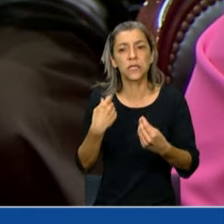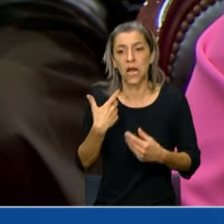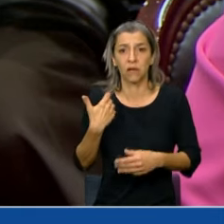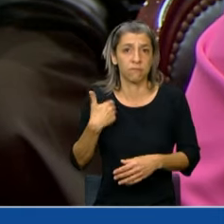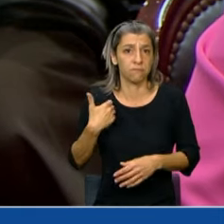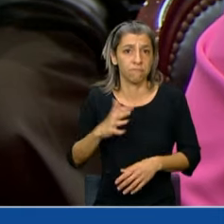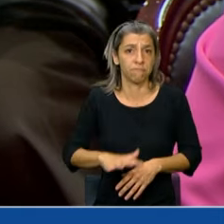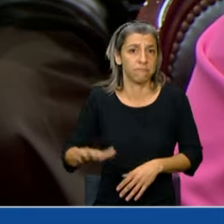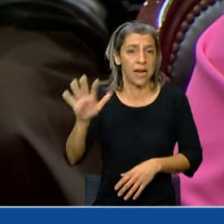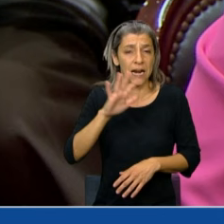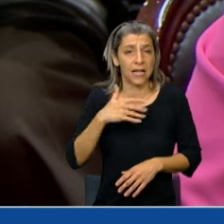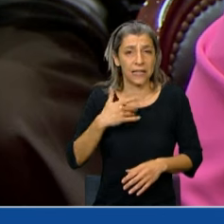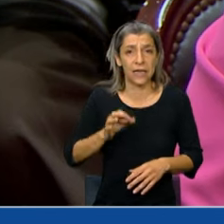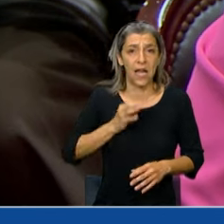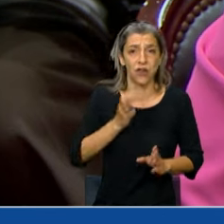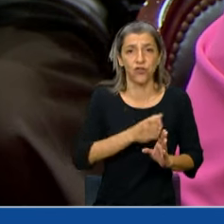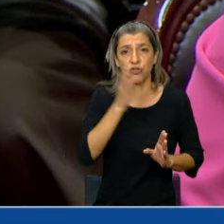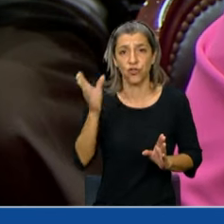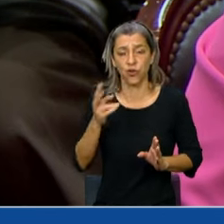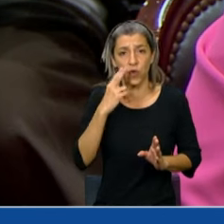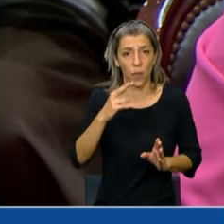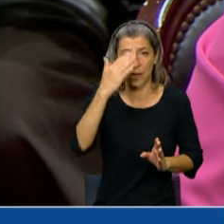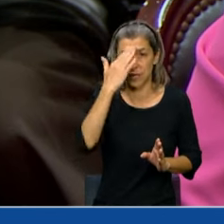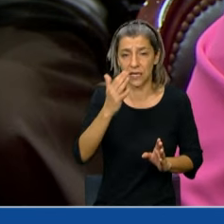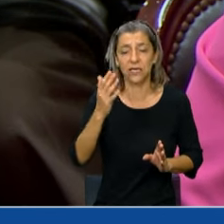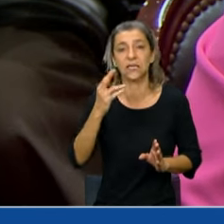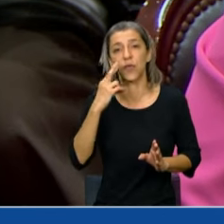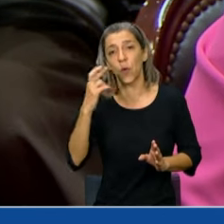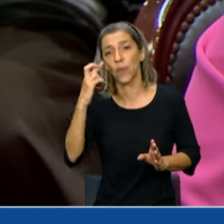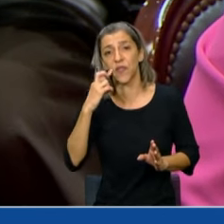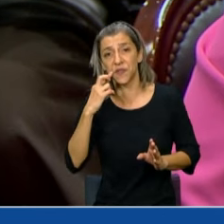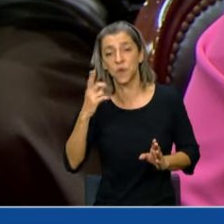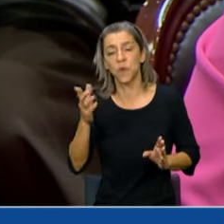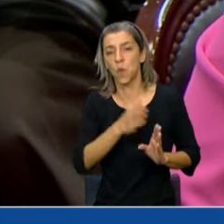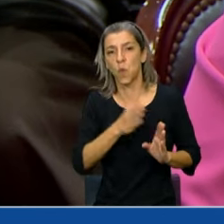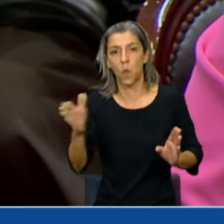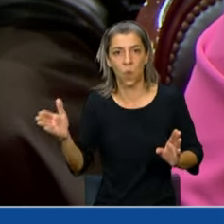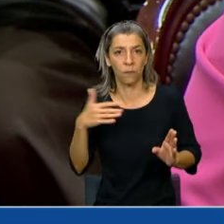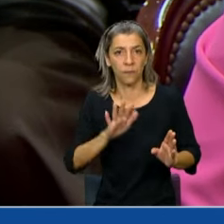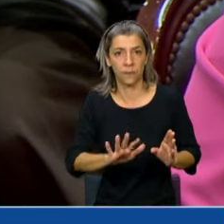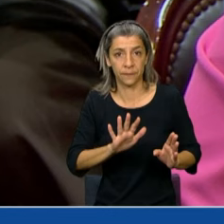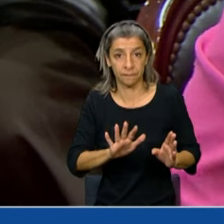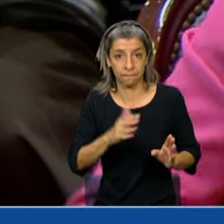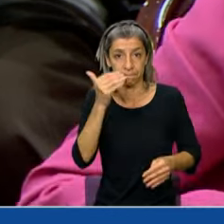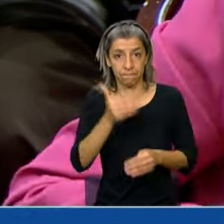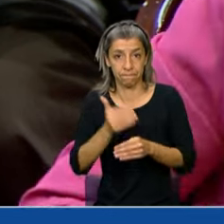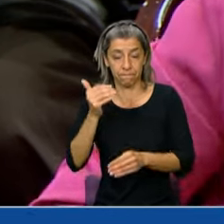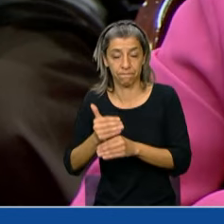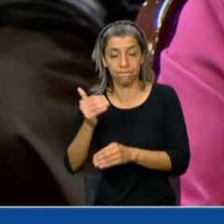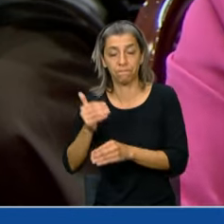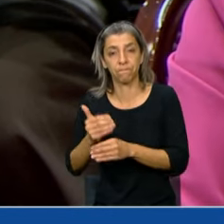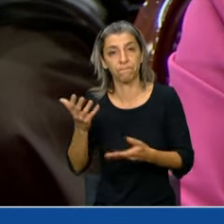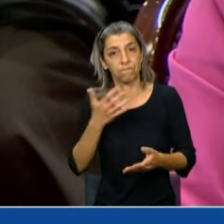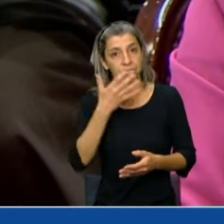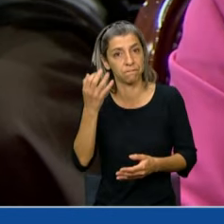país durante el 2015 al 2019 pero la verdad que cuando